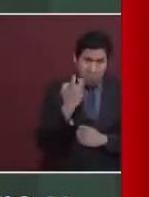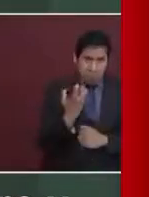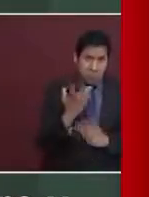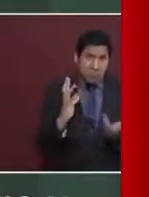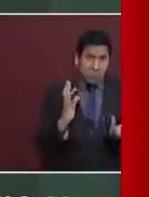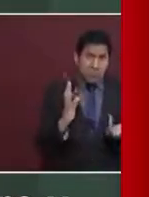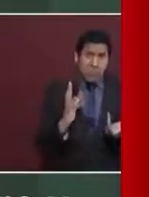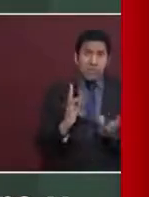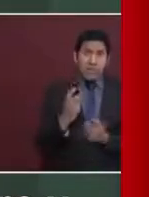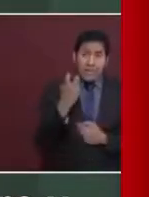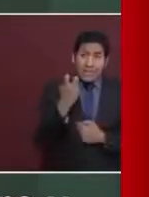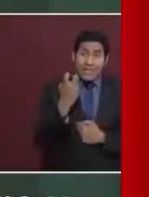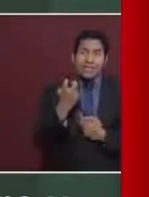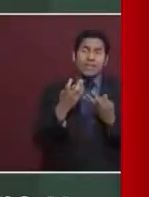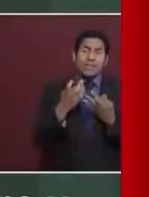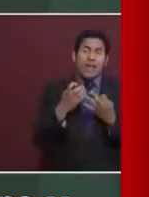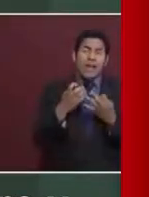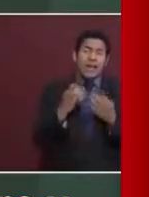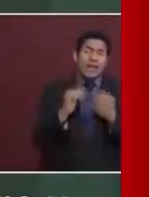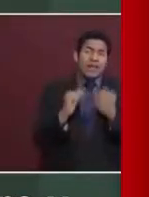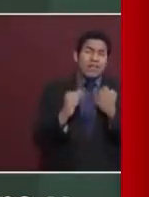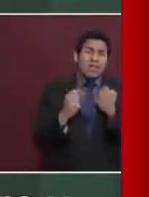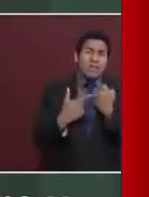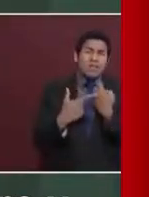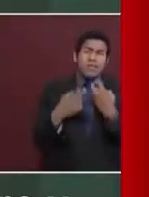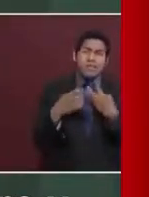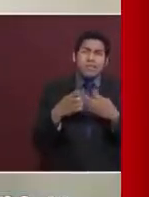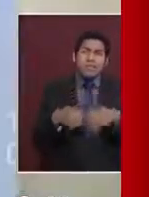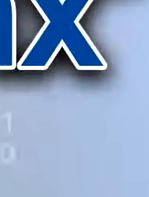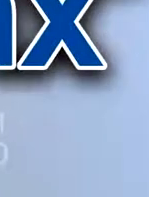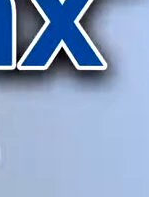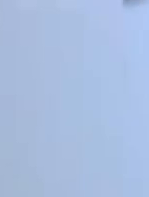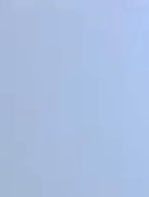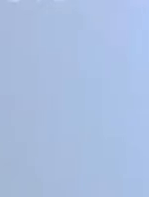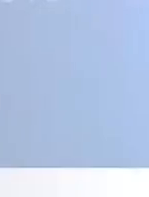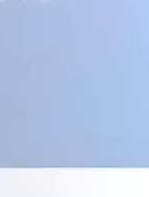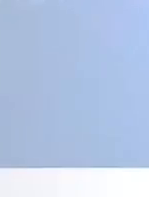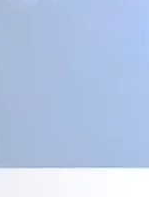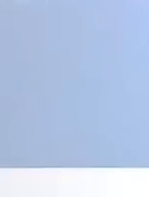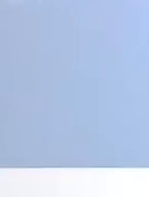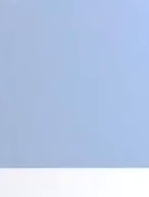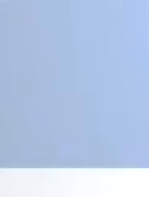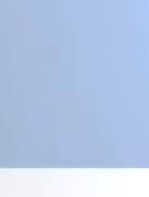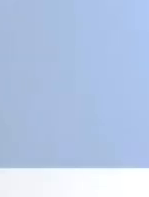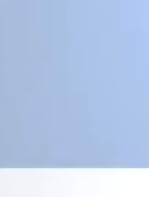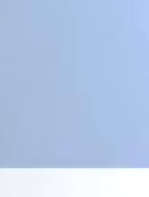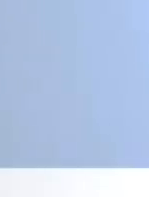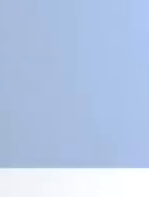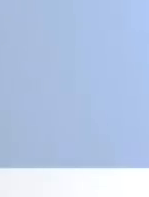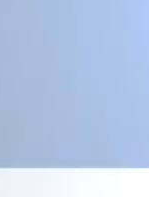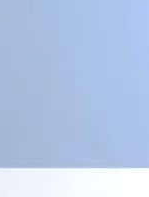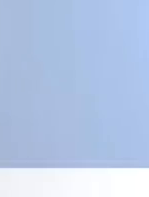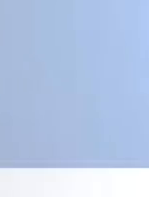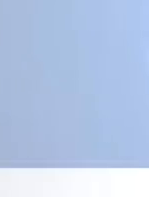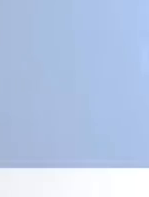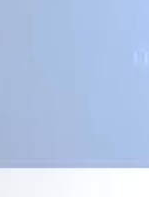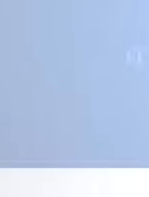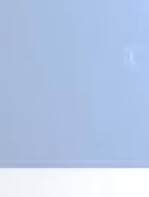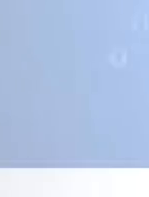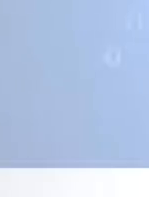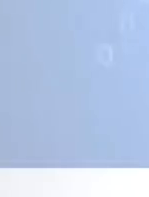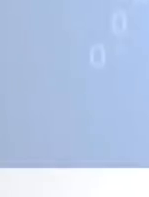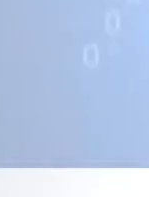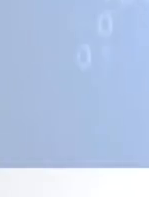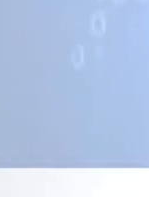Esa es una característica del neoliberalismo. Vaya anuncio para el norte de la República